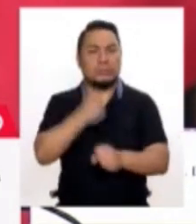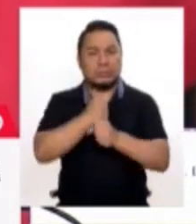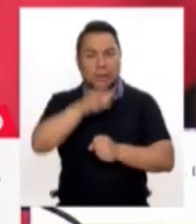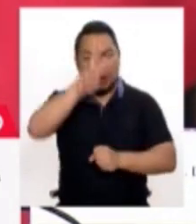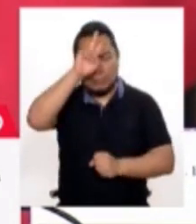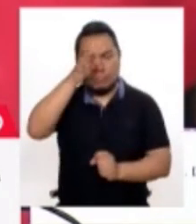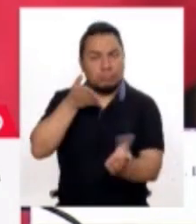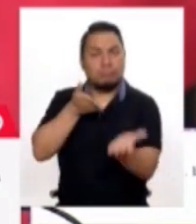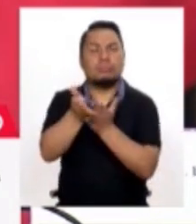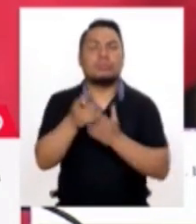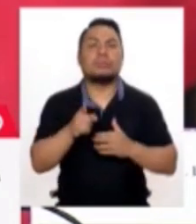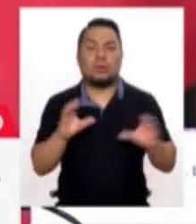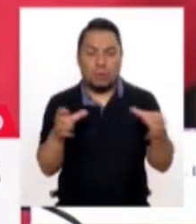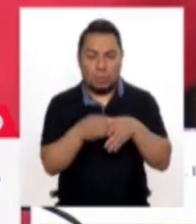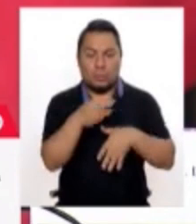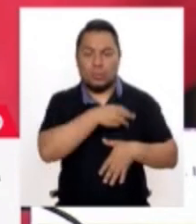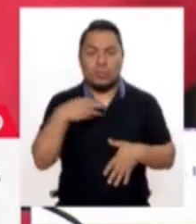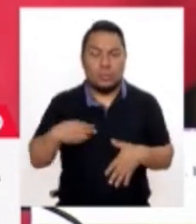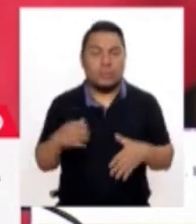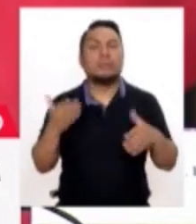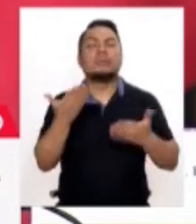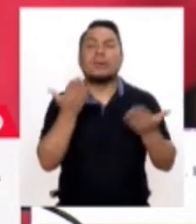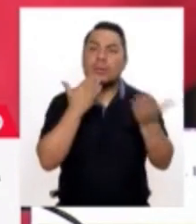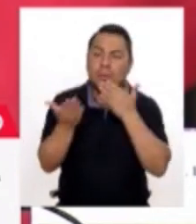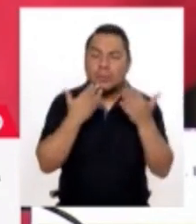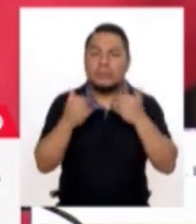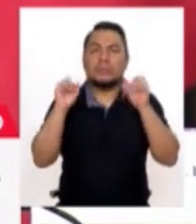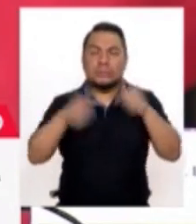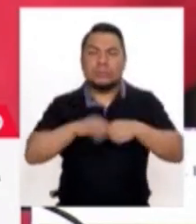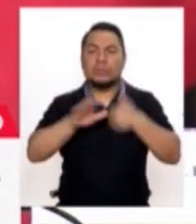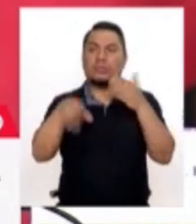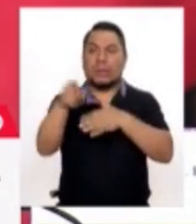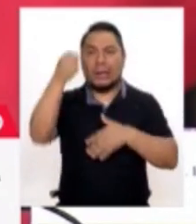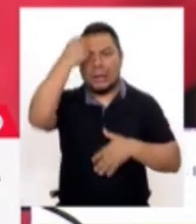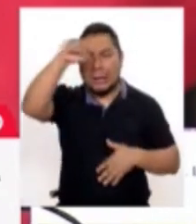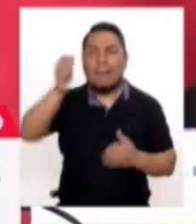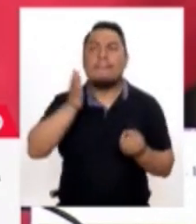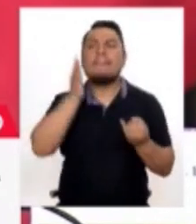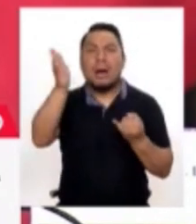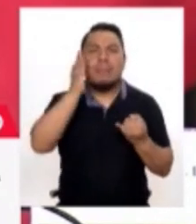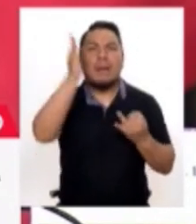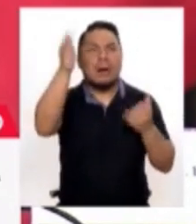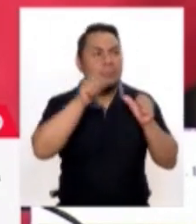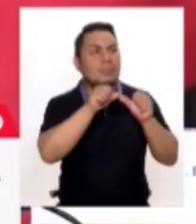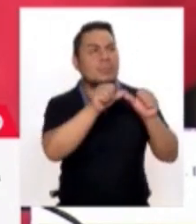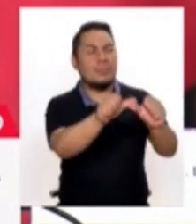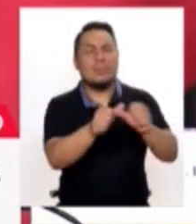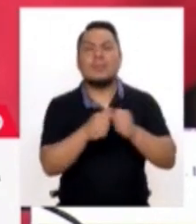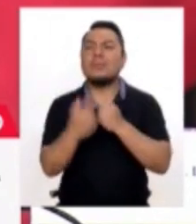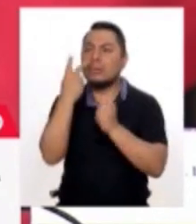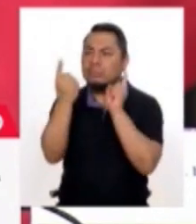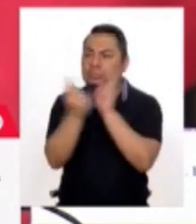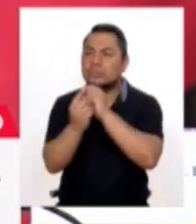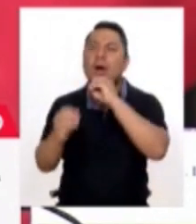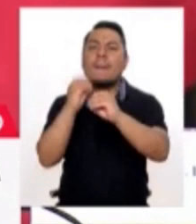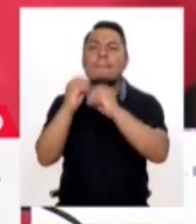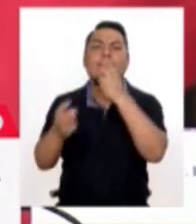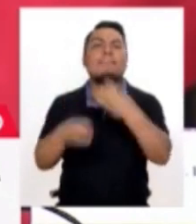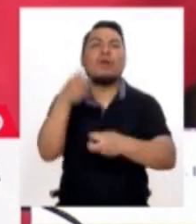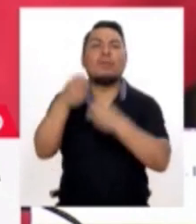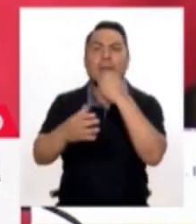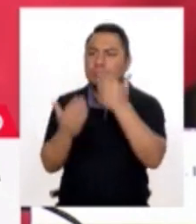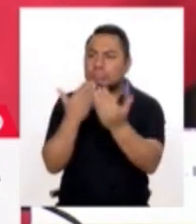país, un gabinete ejecutivo dialogante que viajará permanentemente a resolver los problemas de la